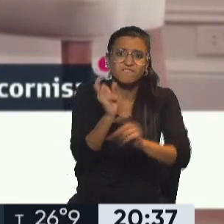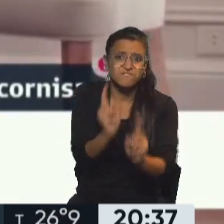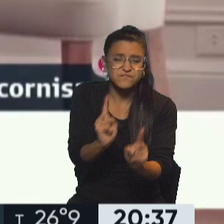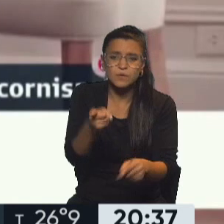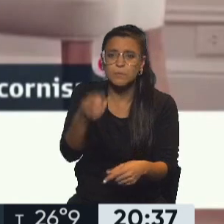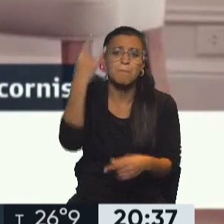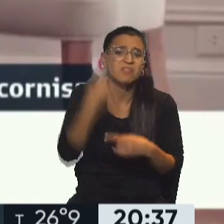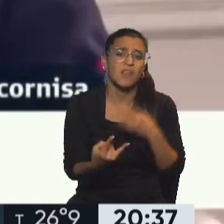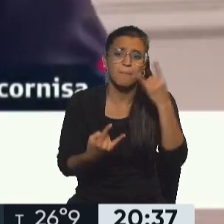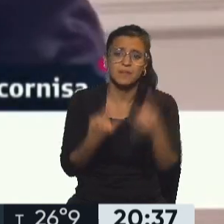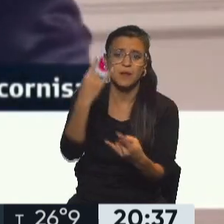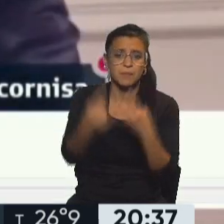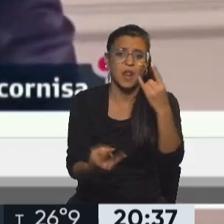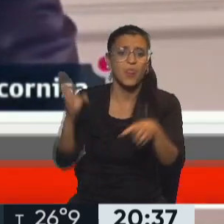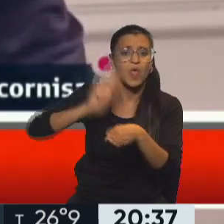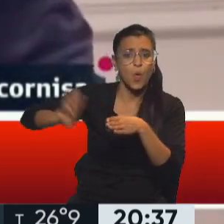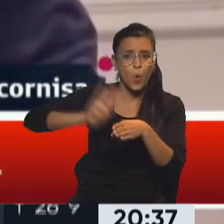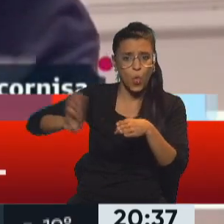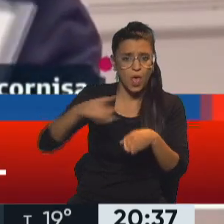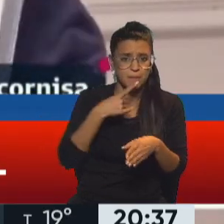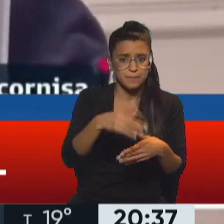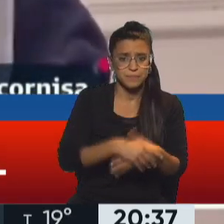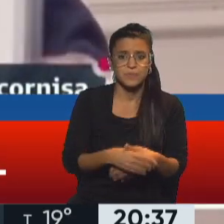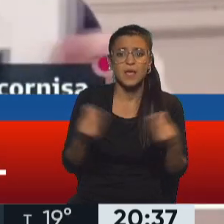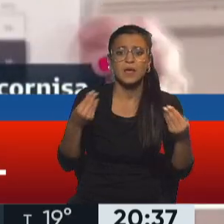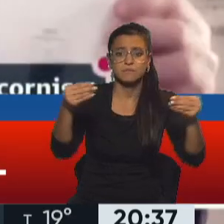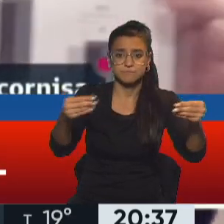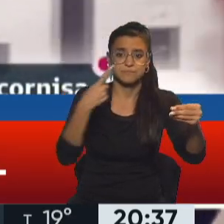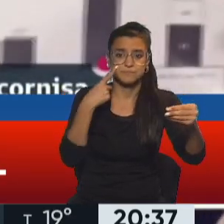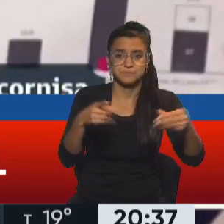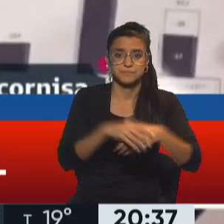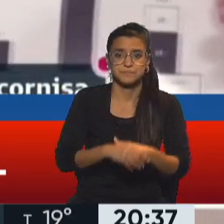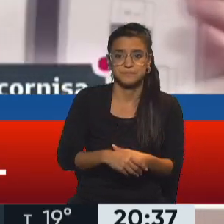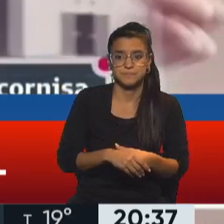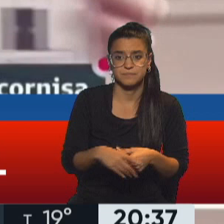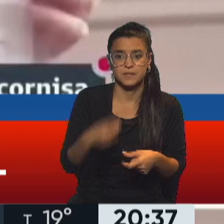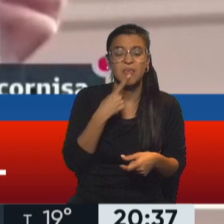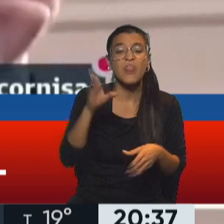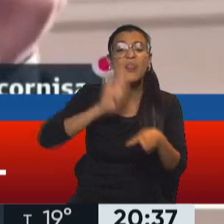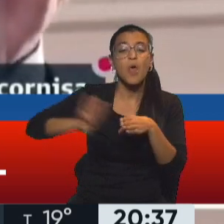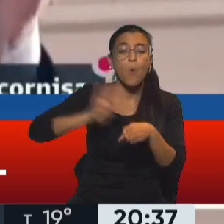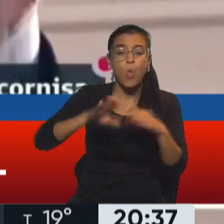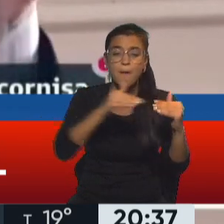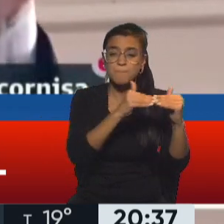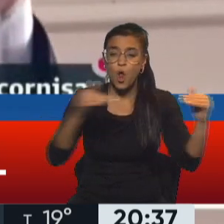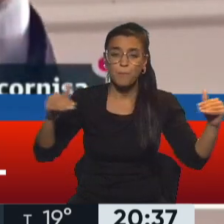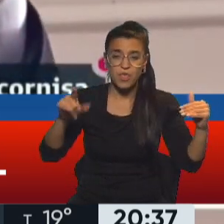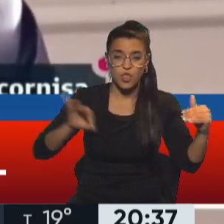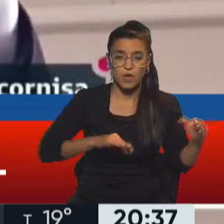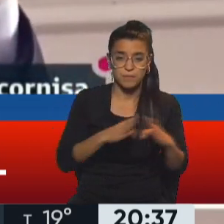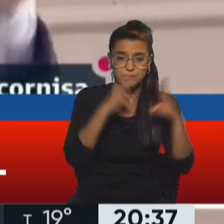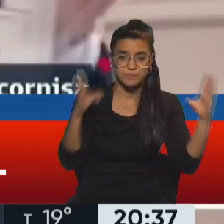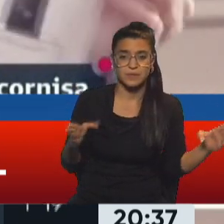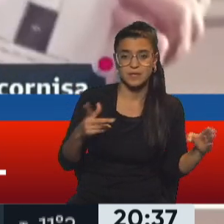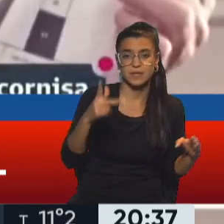una mentira tras la otra, como lo de la deuda. Lo de la deuda, ¿dónde está la cámara? Ahí está. Acá está la deuda promedio por año que tomó el gobierno de